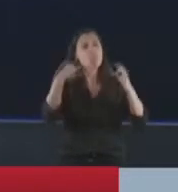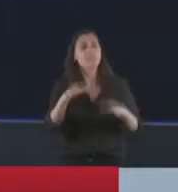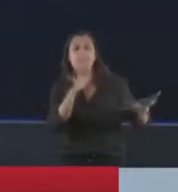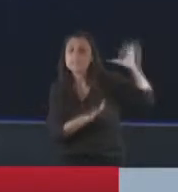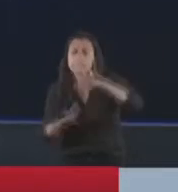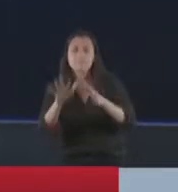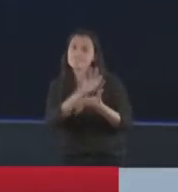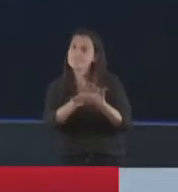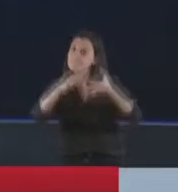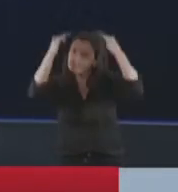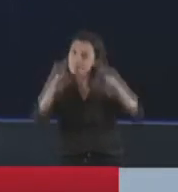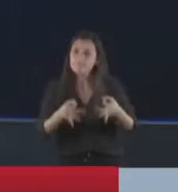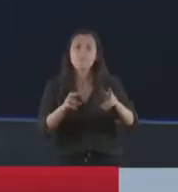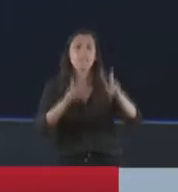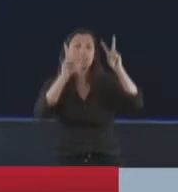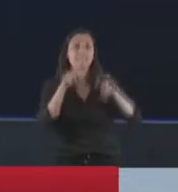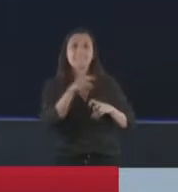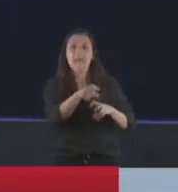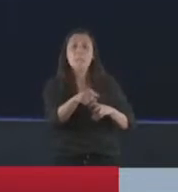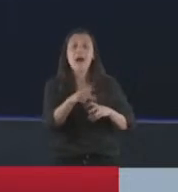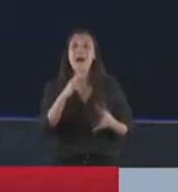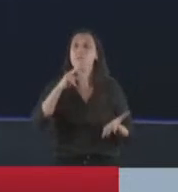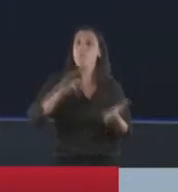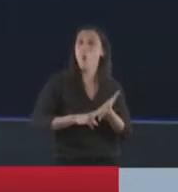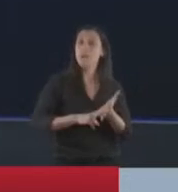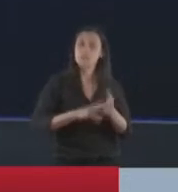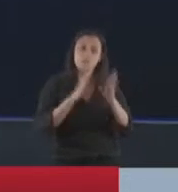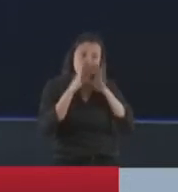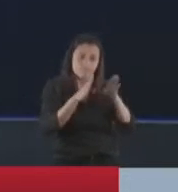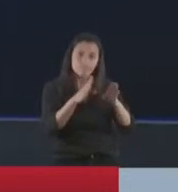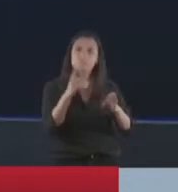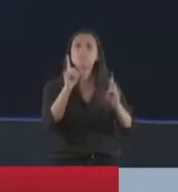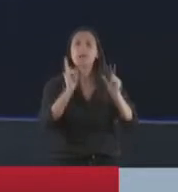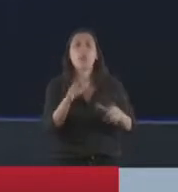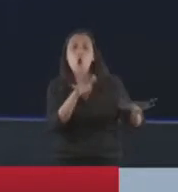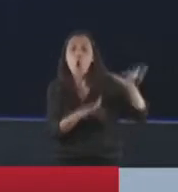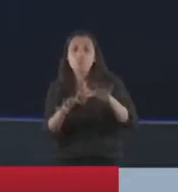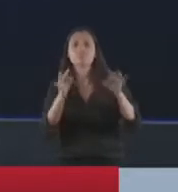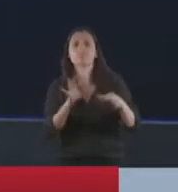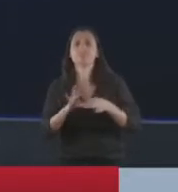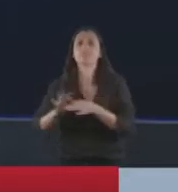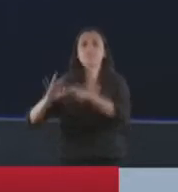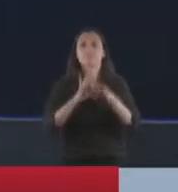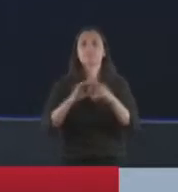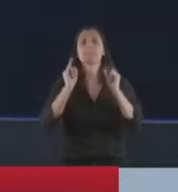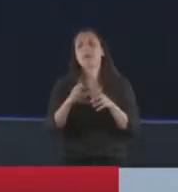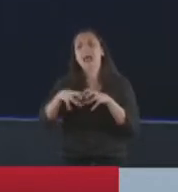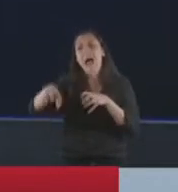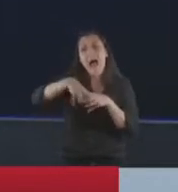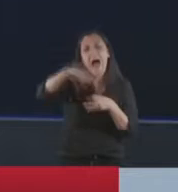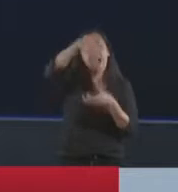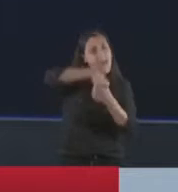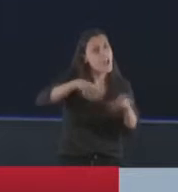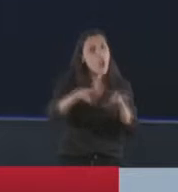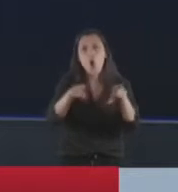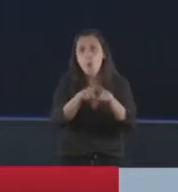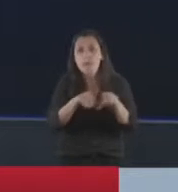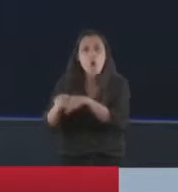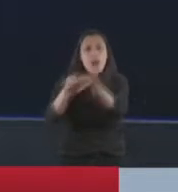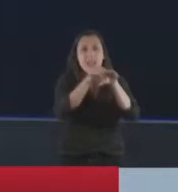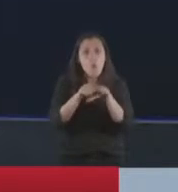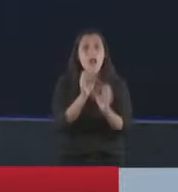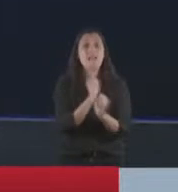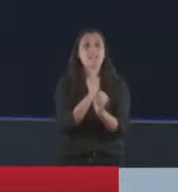es lo que la mayor parte de las empresas alegan la experiencia que han tenido cuando han tratado de incorporar a alguien que hace muchos años no están al mercado laboral